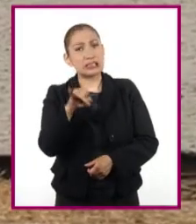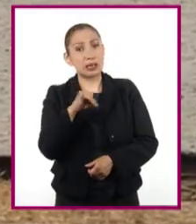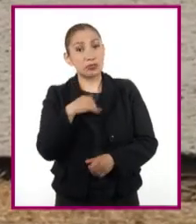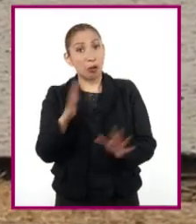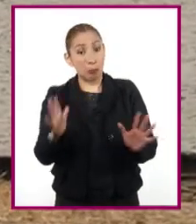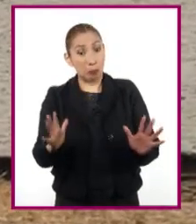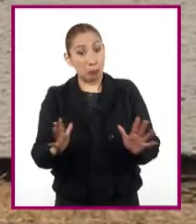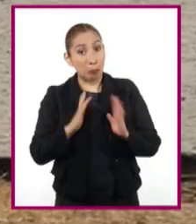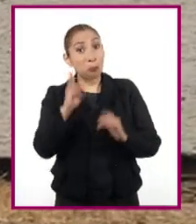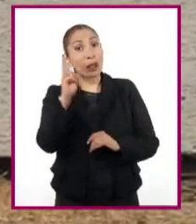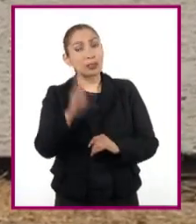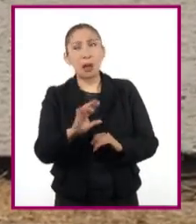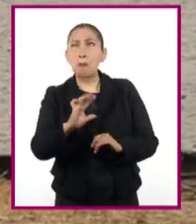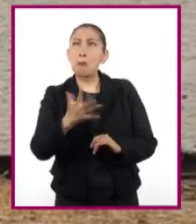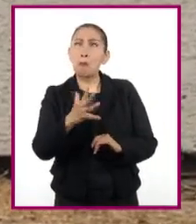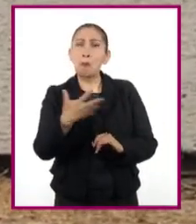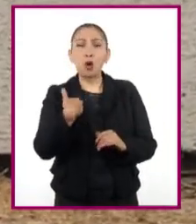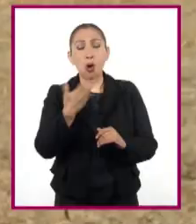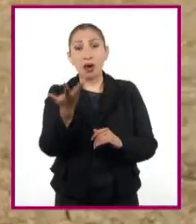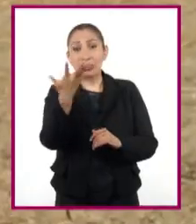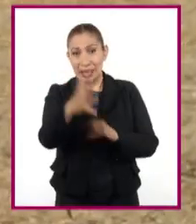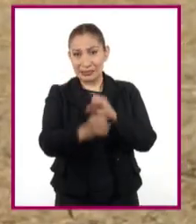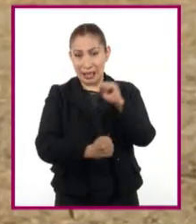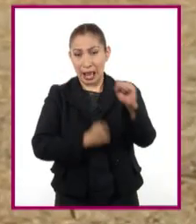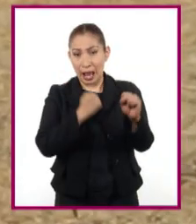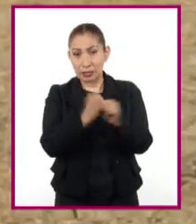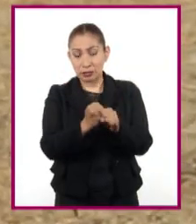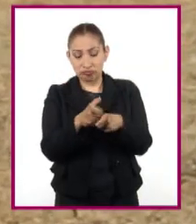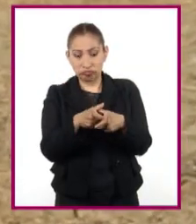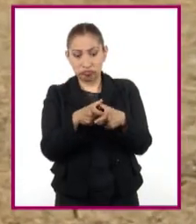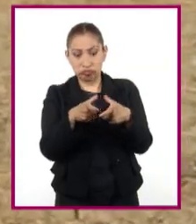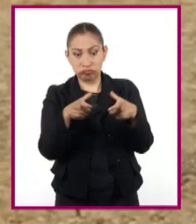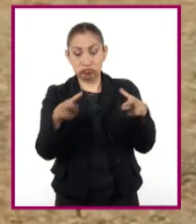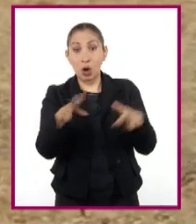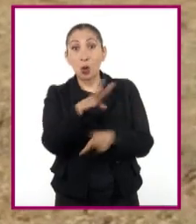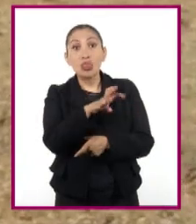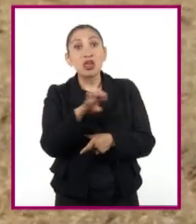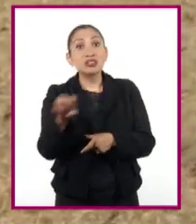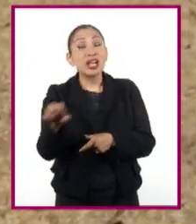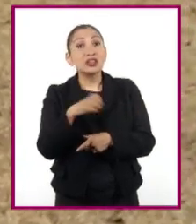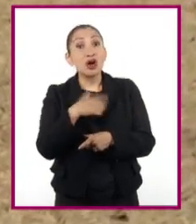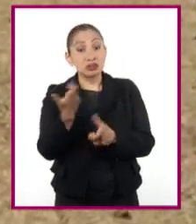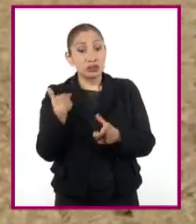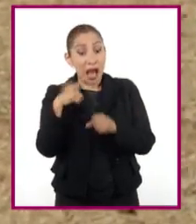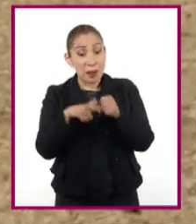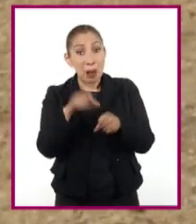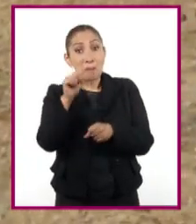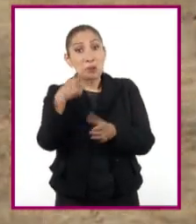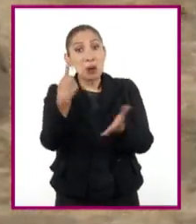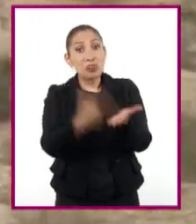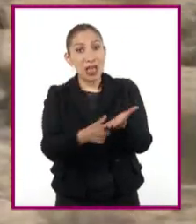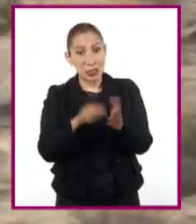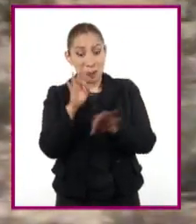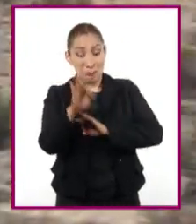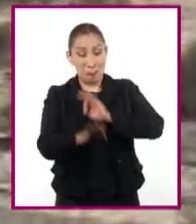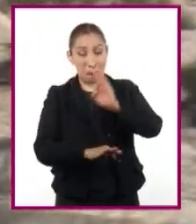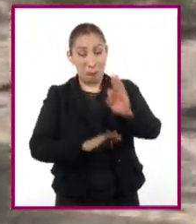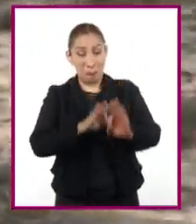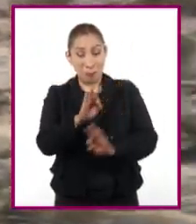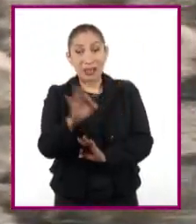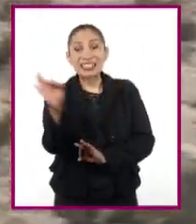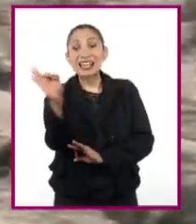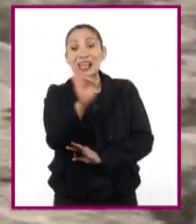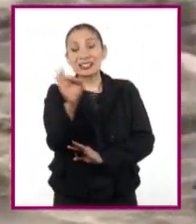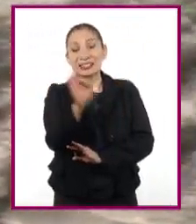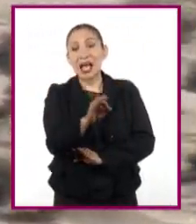parezca increíble, en aproximadamente una década se llegó a tener 400 individuos en cautiverio y